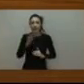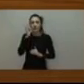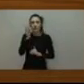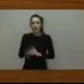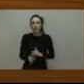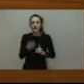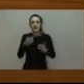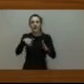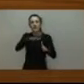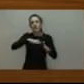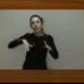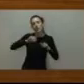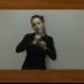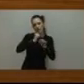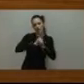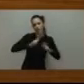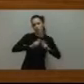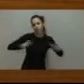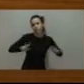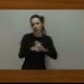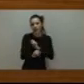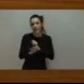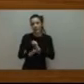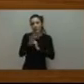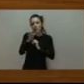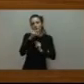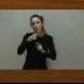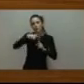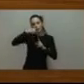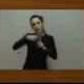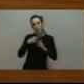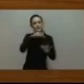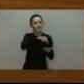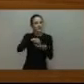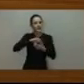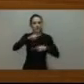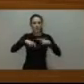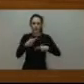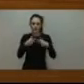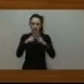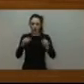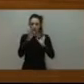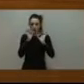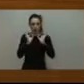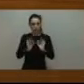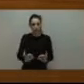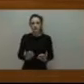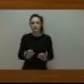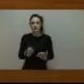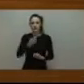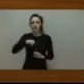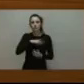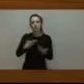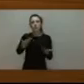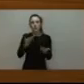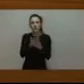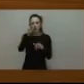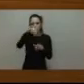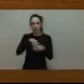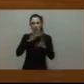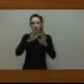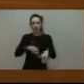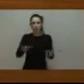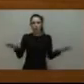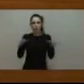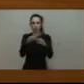y para que esté al nivel de las exigencias de las familias asturianas. Por todo ello, ni más ni menos, pedimos el voto favorable a todos los grupos.